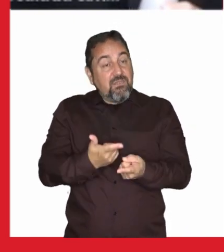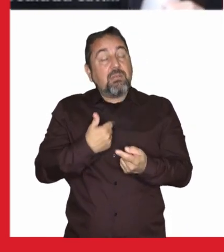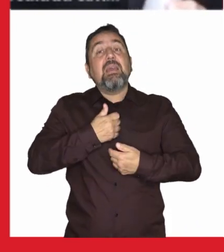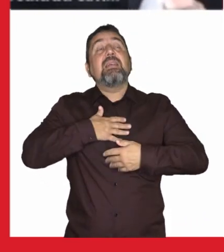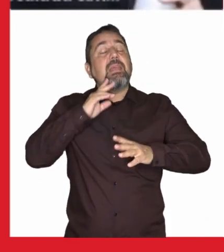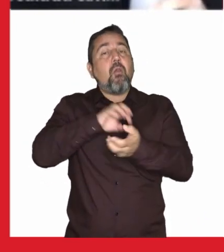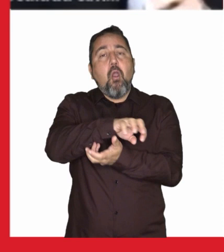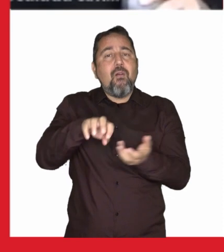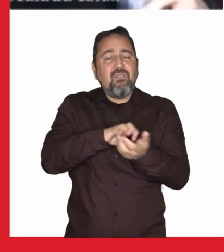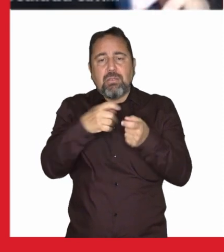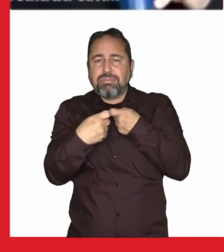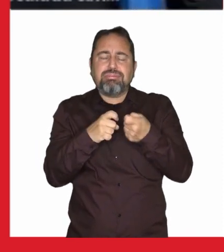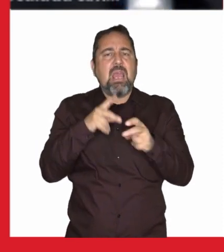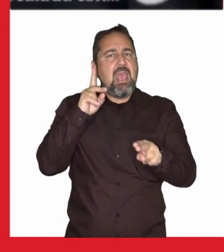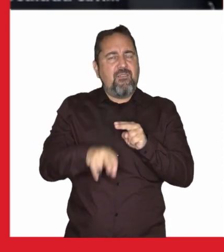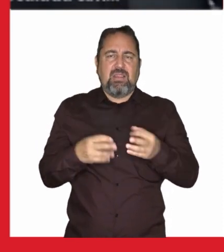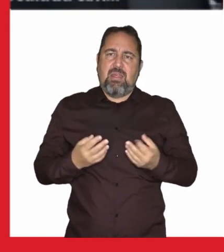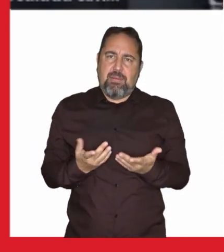os fijáis, al final lo que queremos es evitar conflictos.